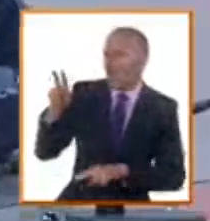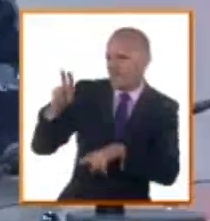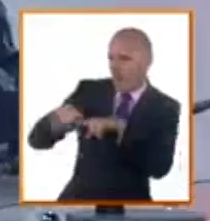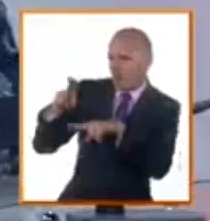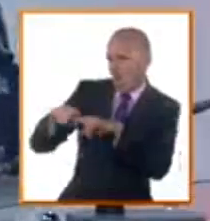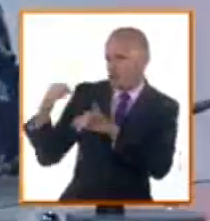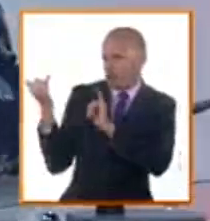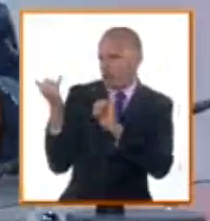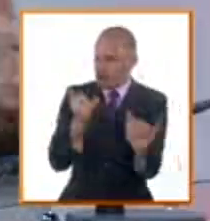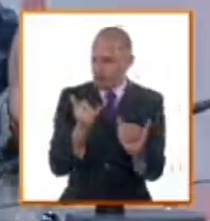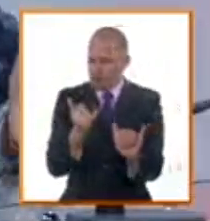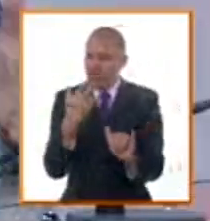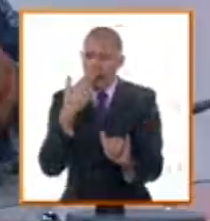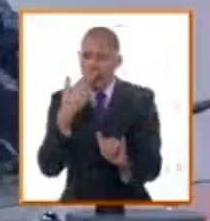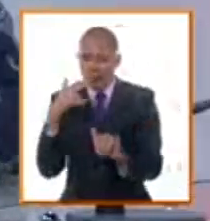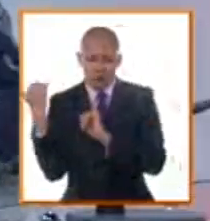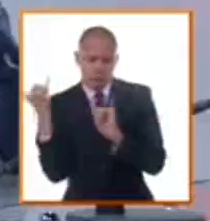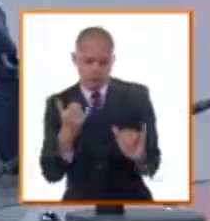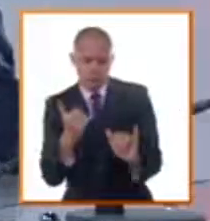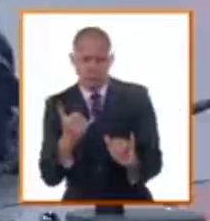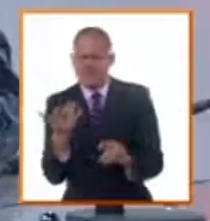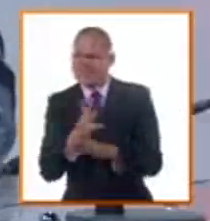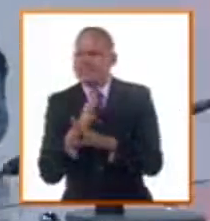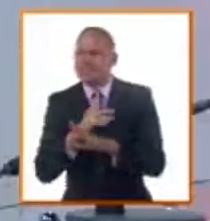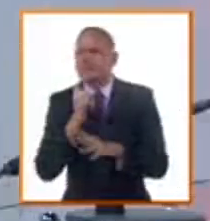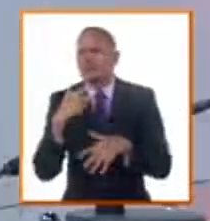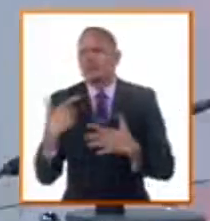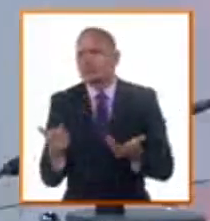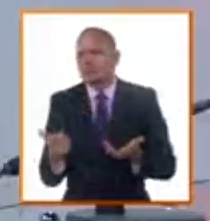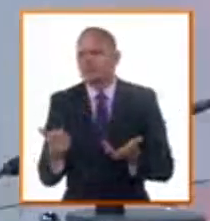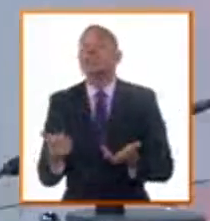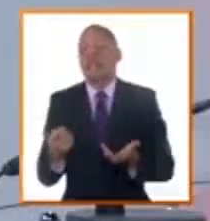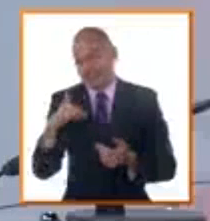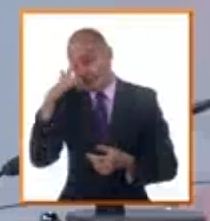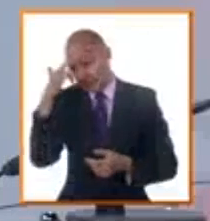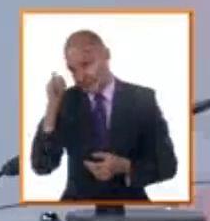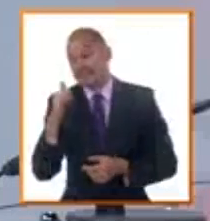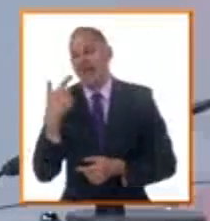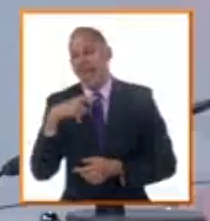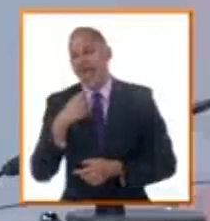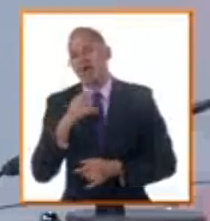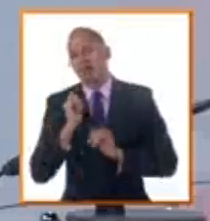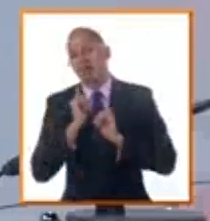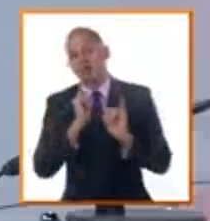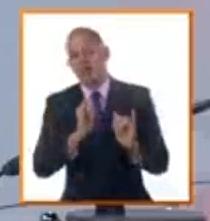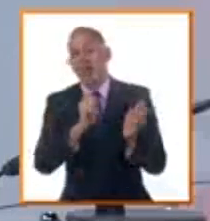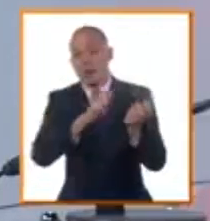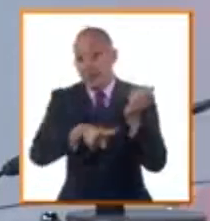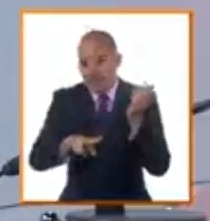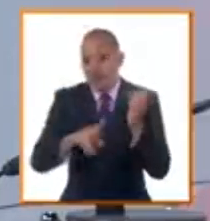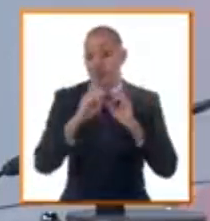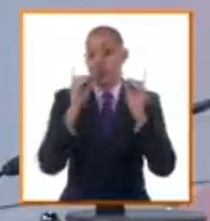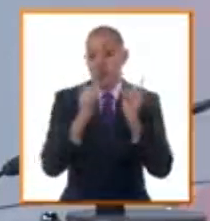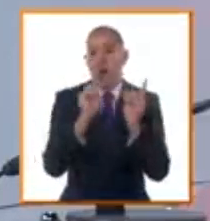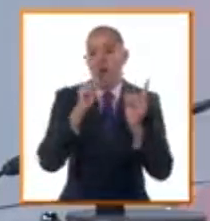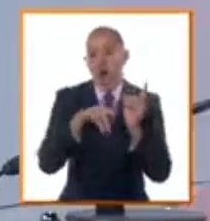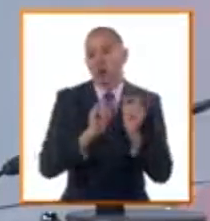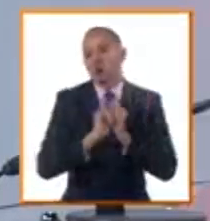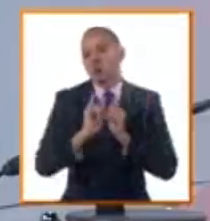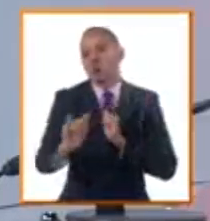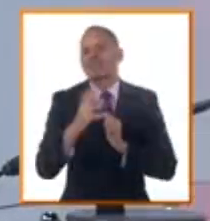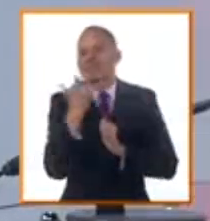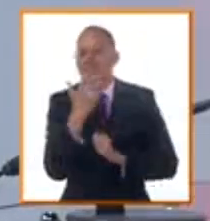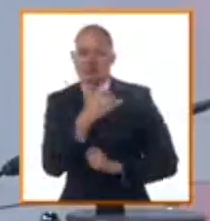temprana, esa alerta temprana se pasa a los territorios y ellos a su vez a los consejos de defensa. Exactamente. Cada consejo de defensa